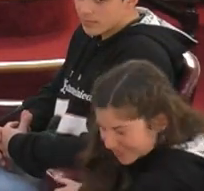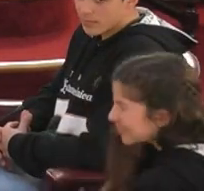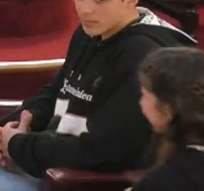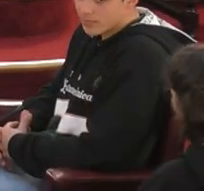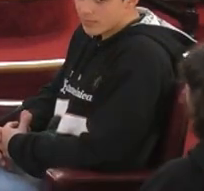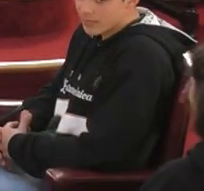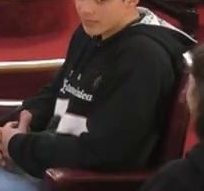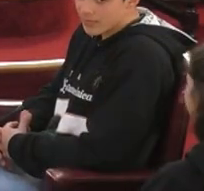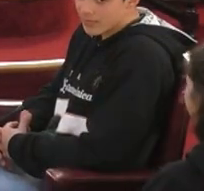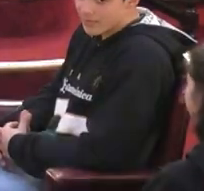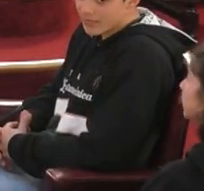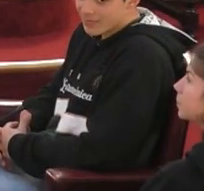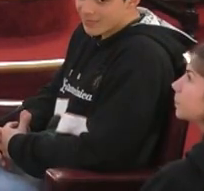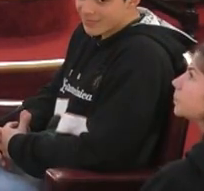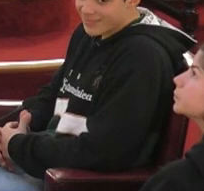José Pérez.